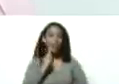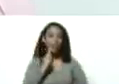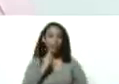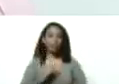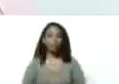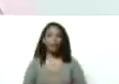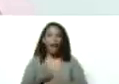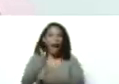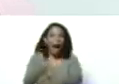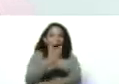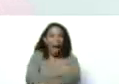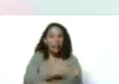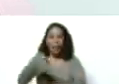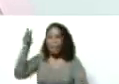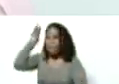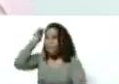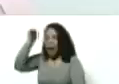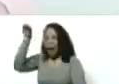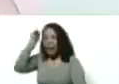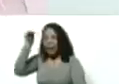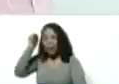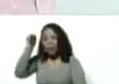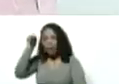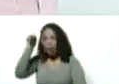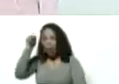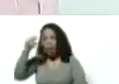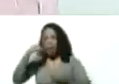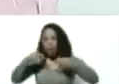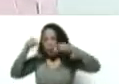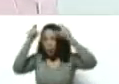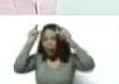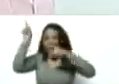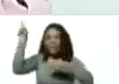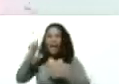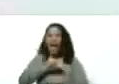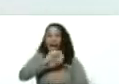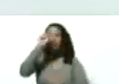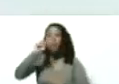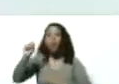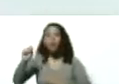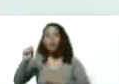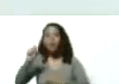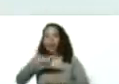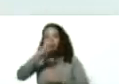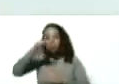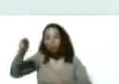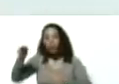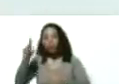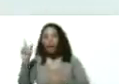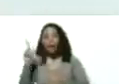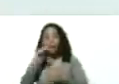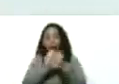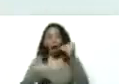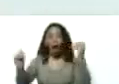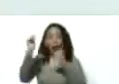ante su maestro Simón Rodríguez, el Monte Sacro, allá en una colina alta de Roma.